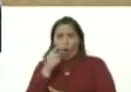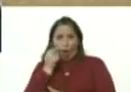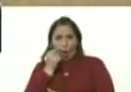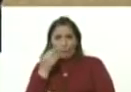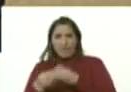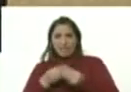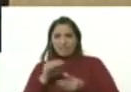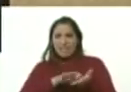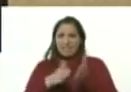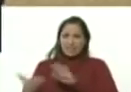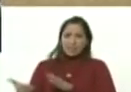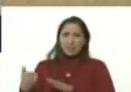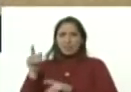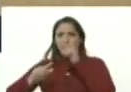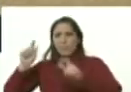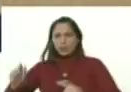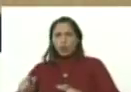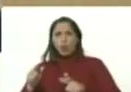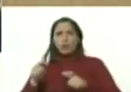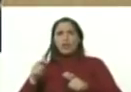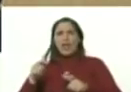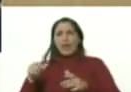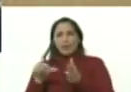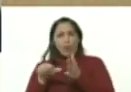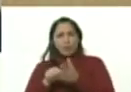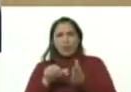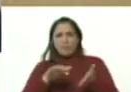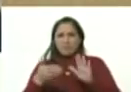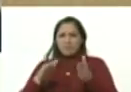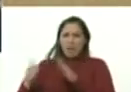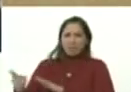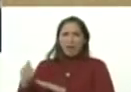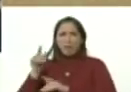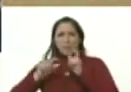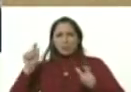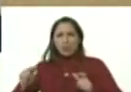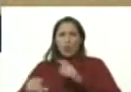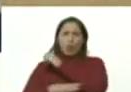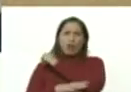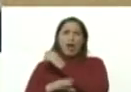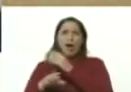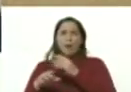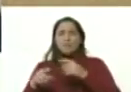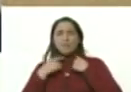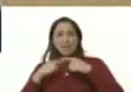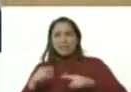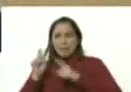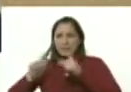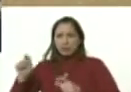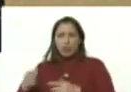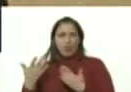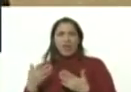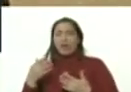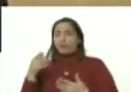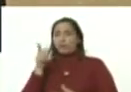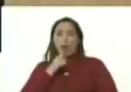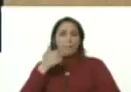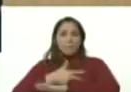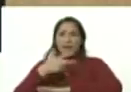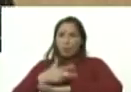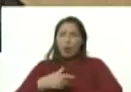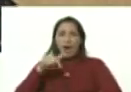Cóndor, no es de la Argentina de Videla, ni del Chile de Pinochet, ni del Paraguay, ni del Uruguay.